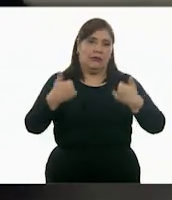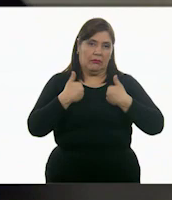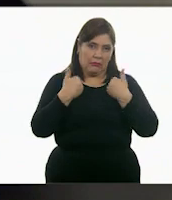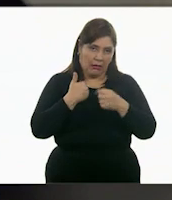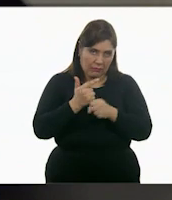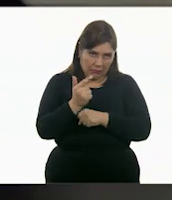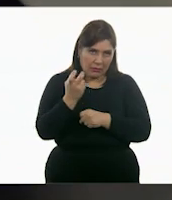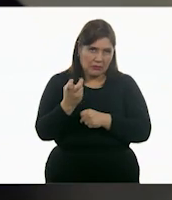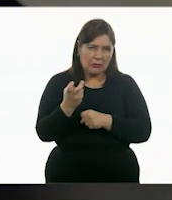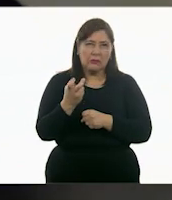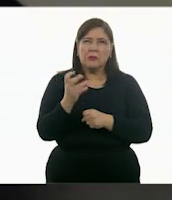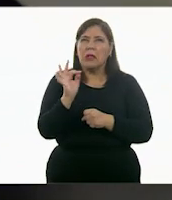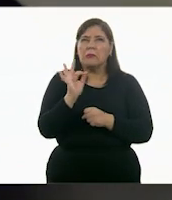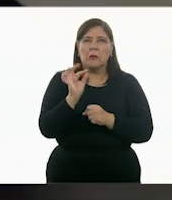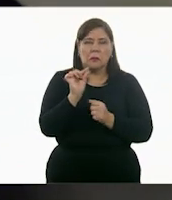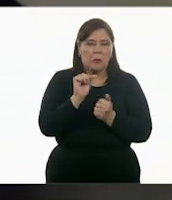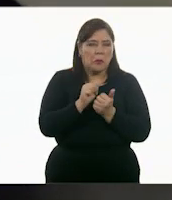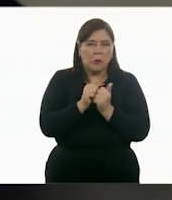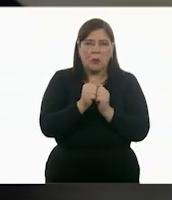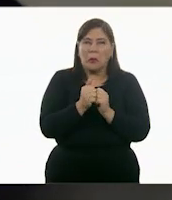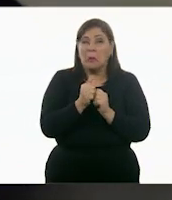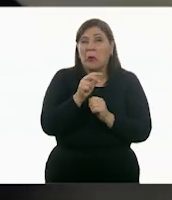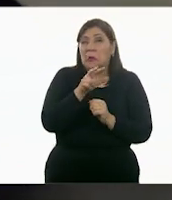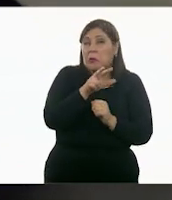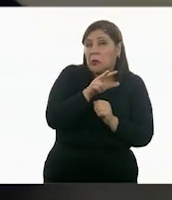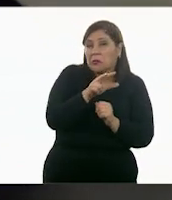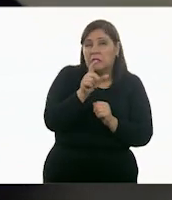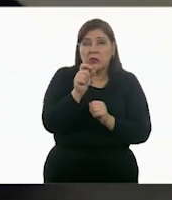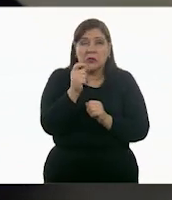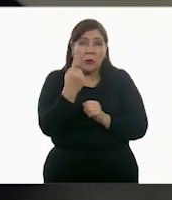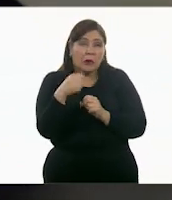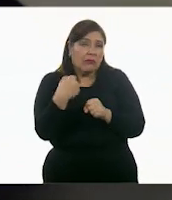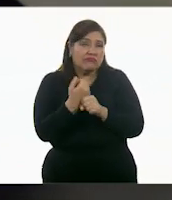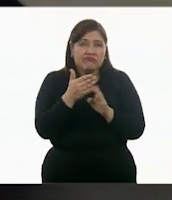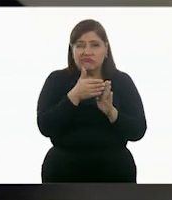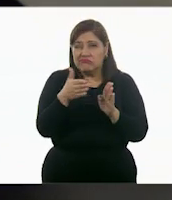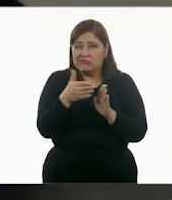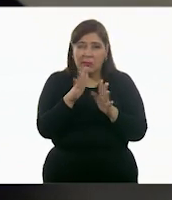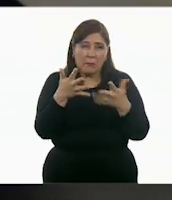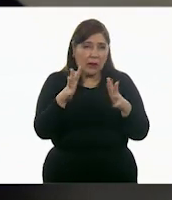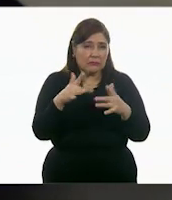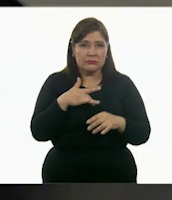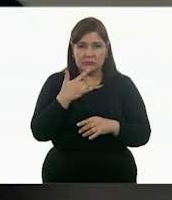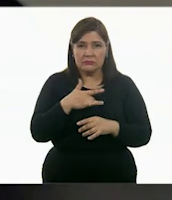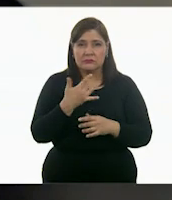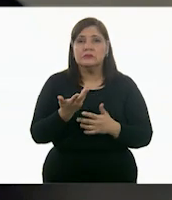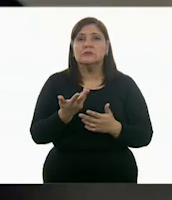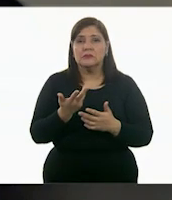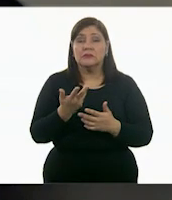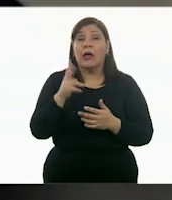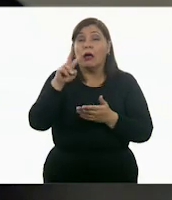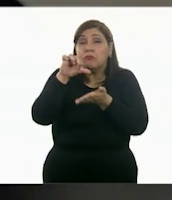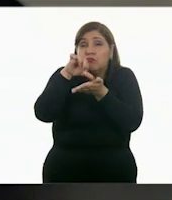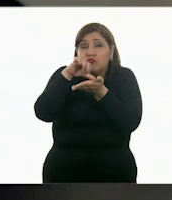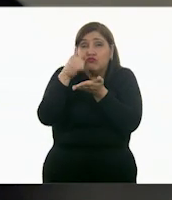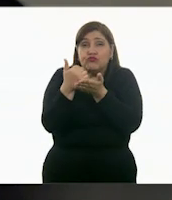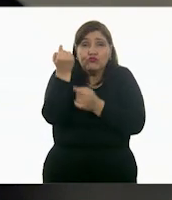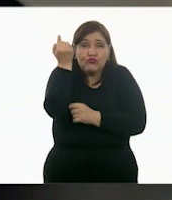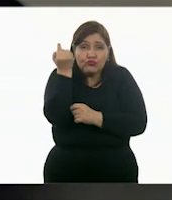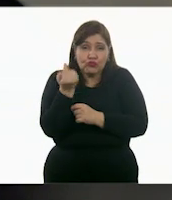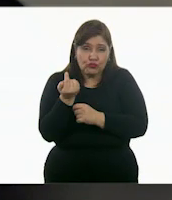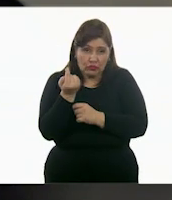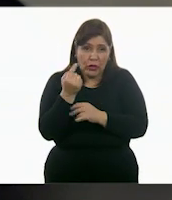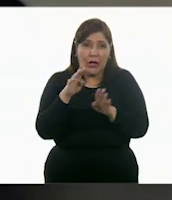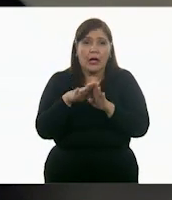estaba saliendo de la juventud, tendría entre 18 y 21 años. Era de muy baja estatura. Los huesos largos